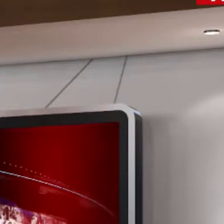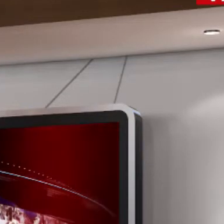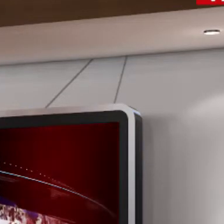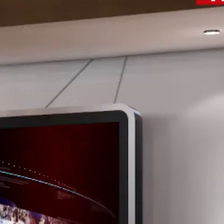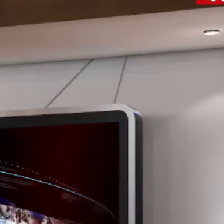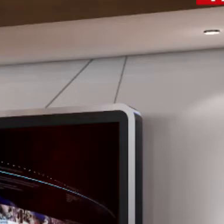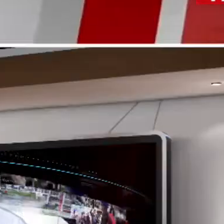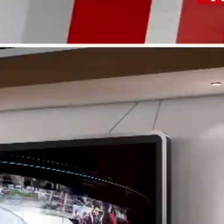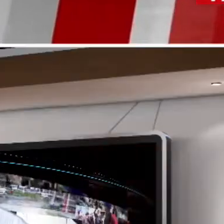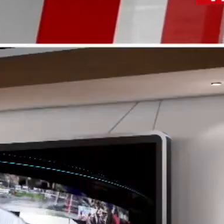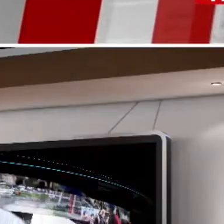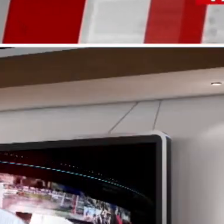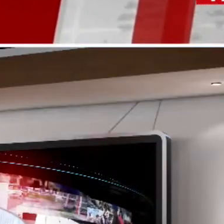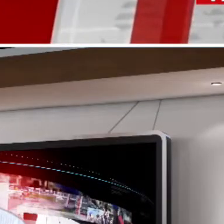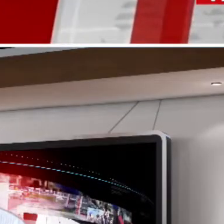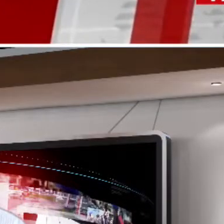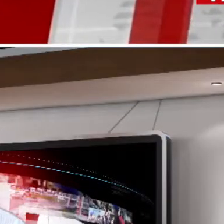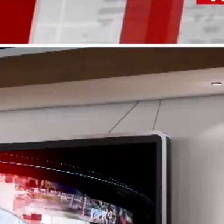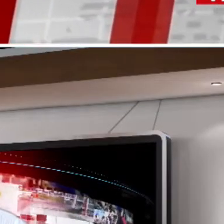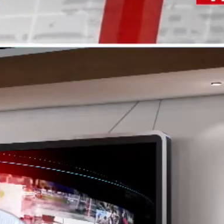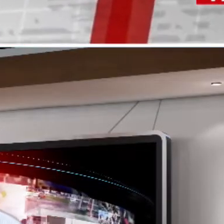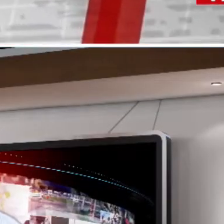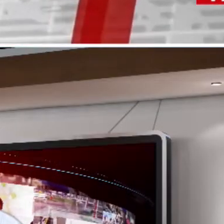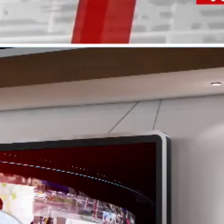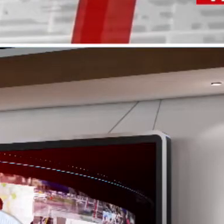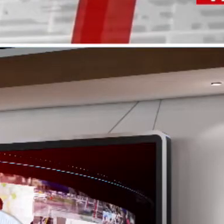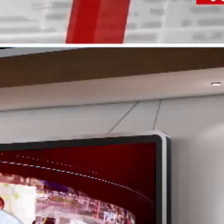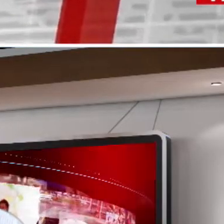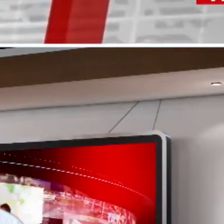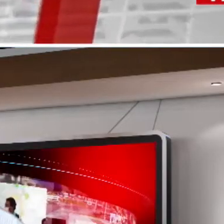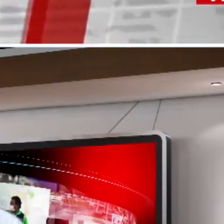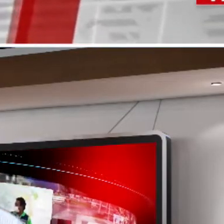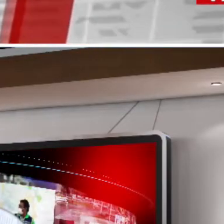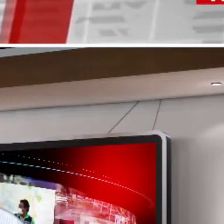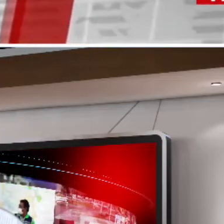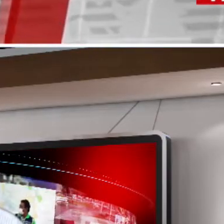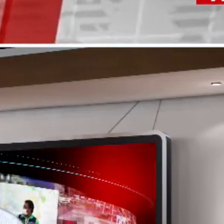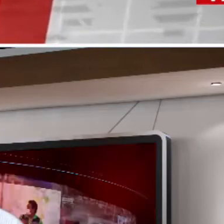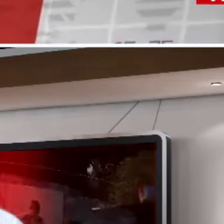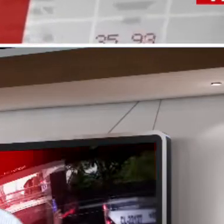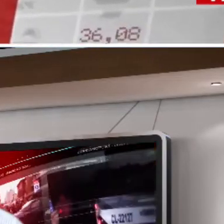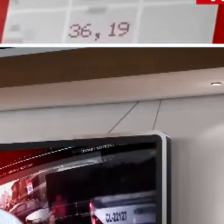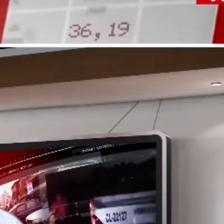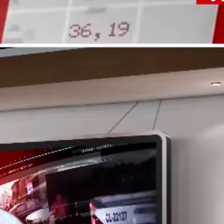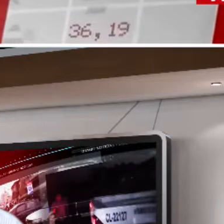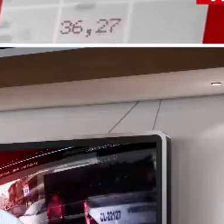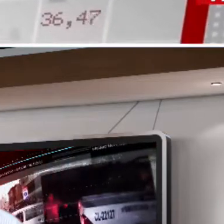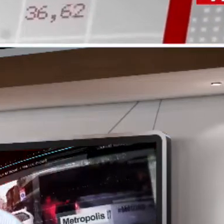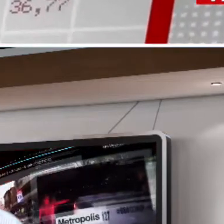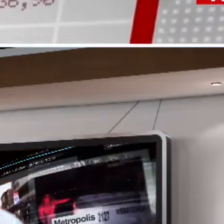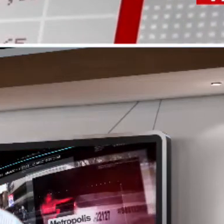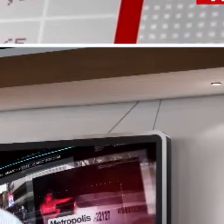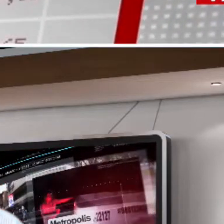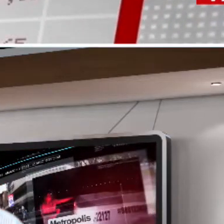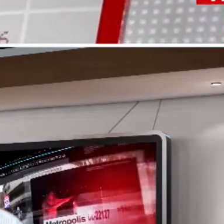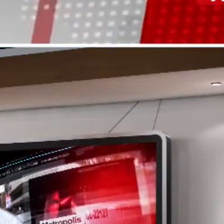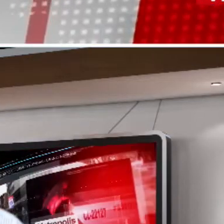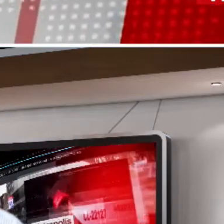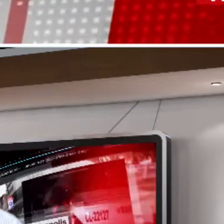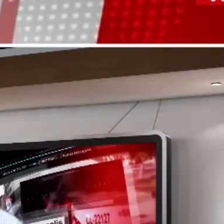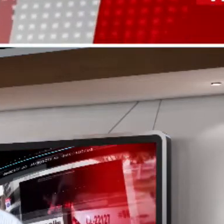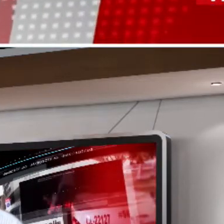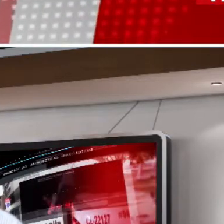hecho lo que han querido en esta región. Entonces, ¿qué es lo que hicieron? Se adjudicaron grandes extensiones de terrenos a